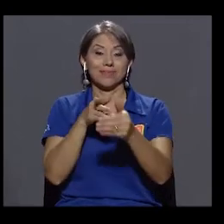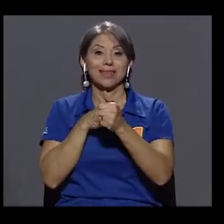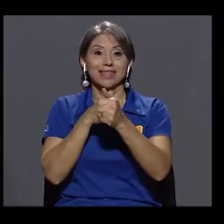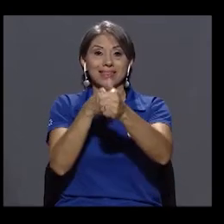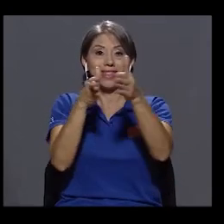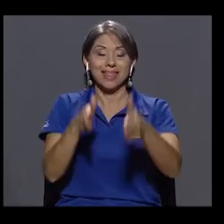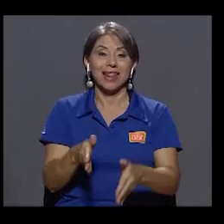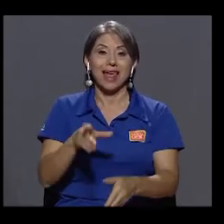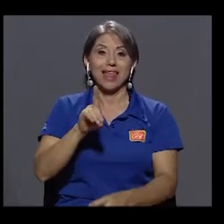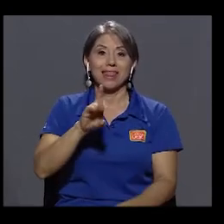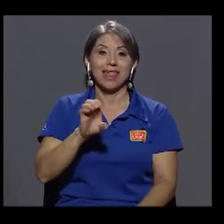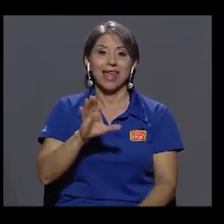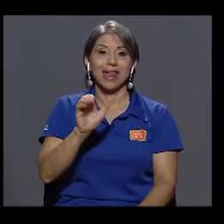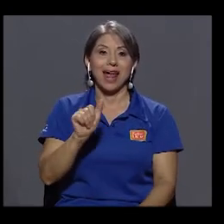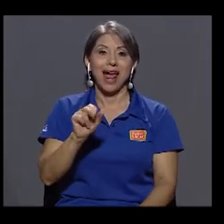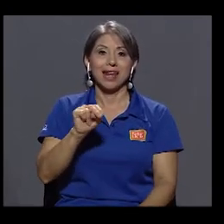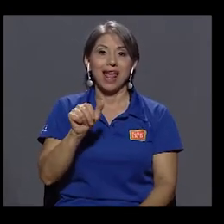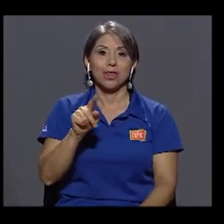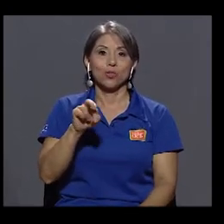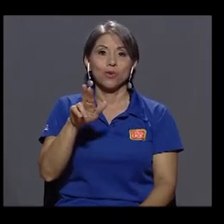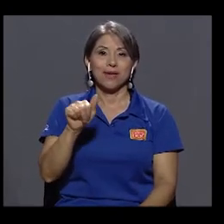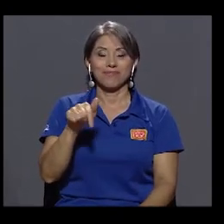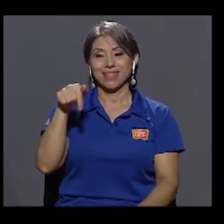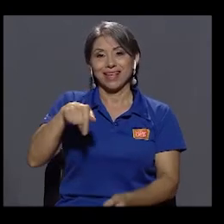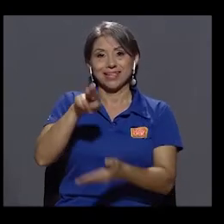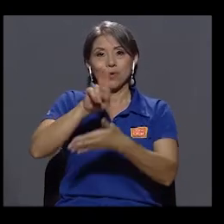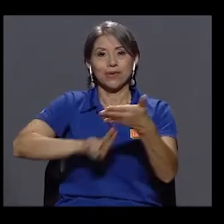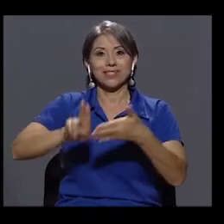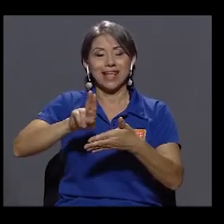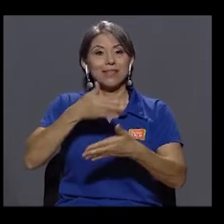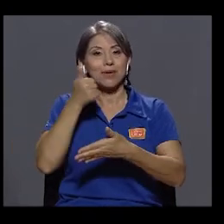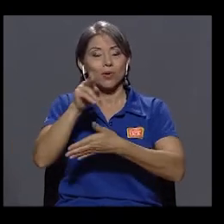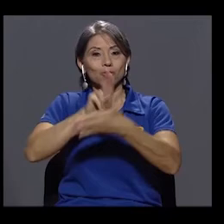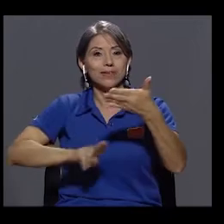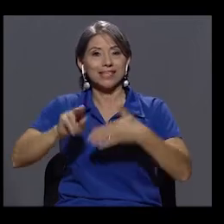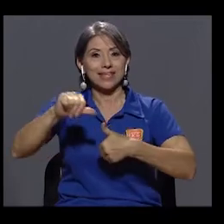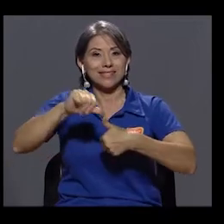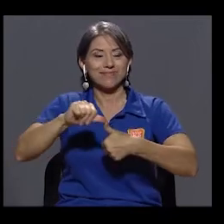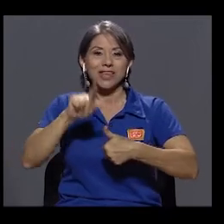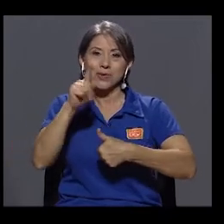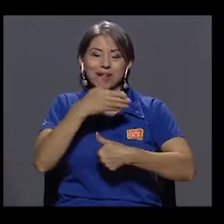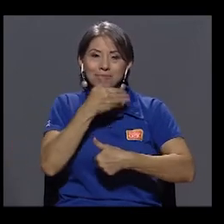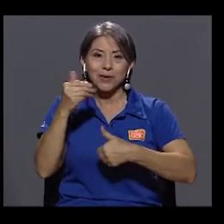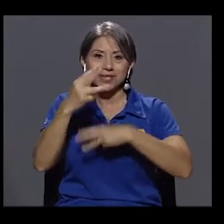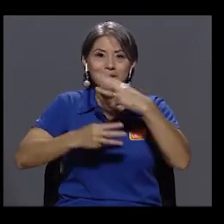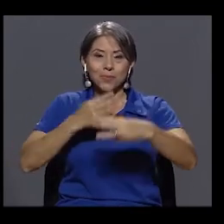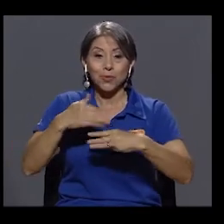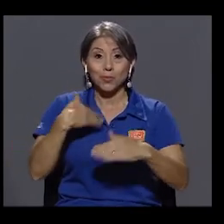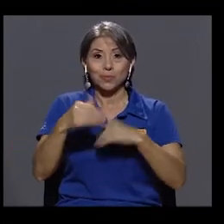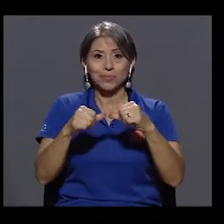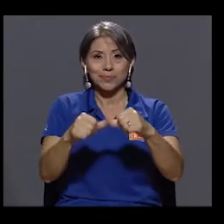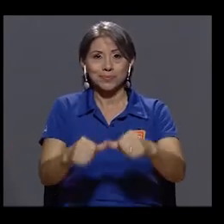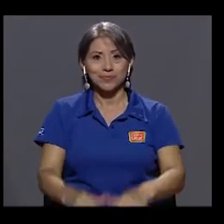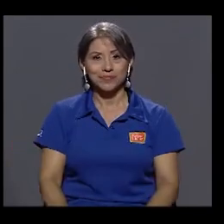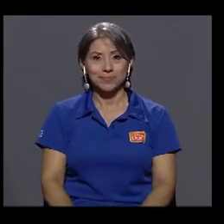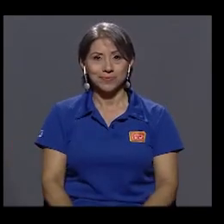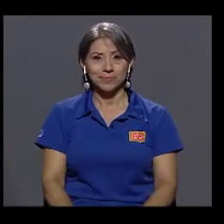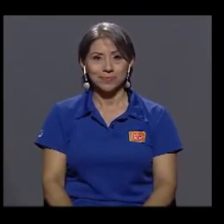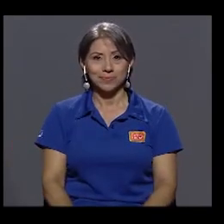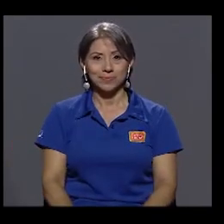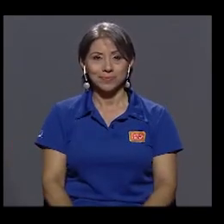la decanatura de esta universidad la mejor universidad de centroamérica y de las mejores del mundo ya casi regresamos